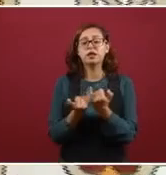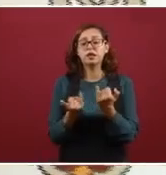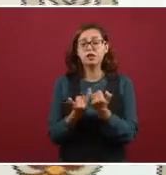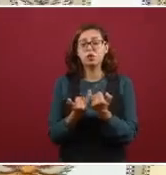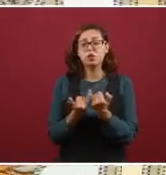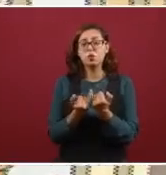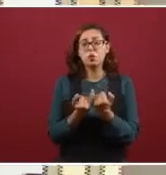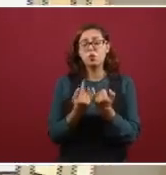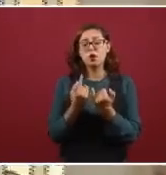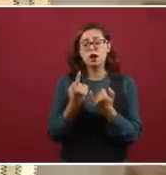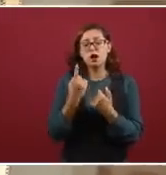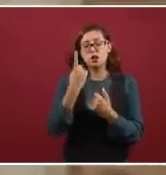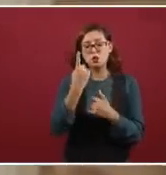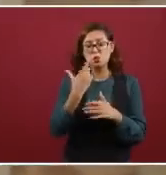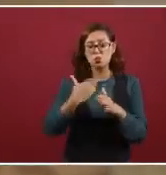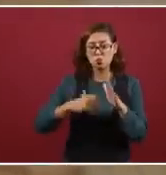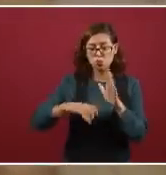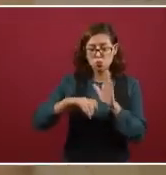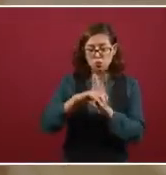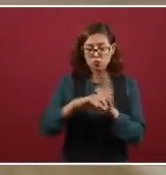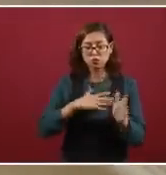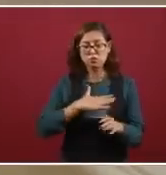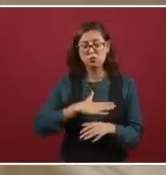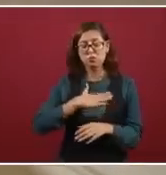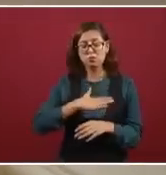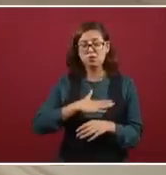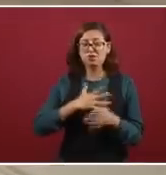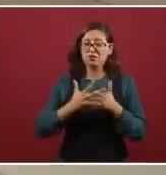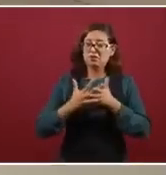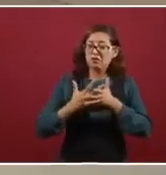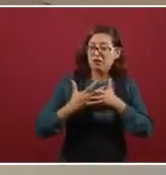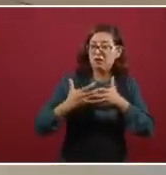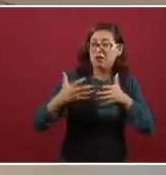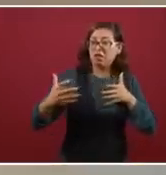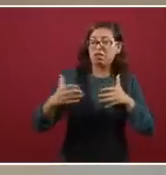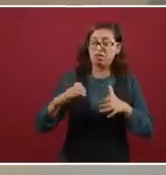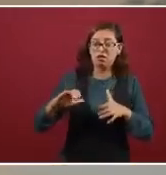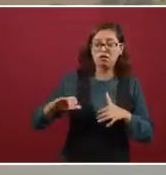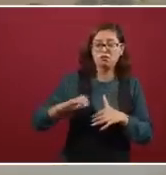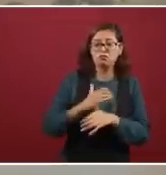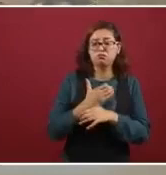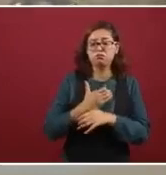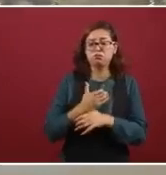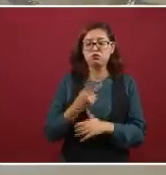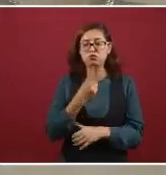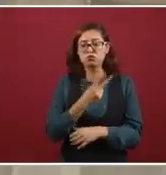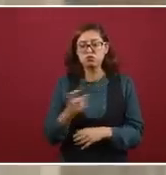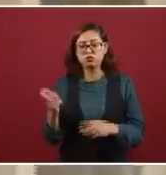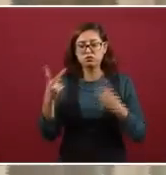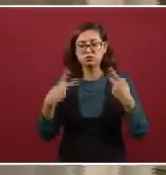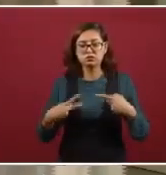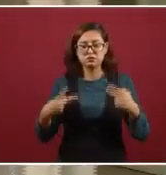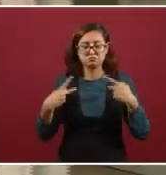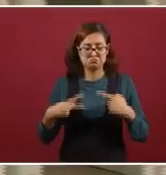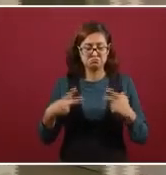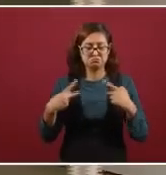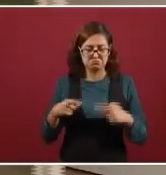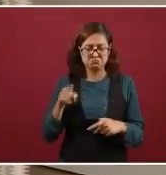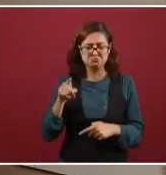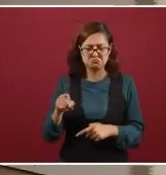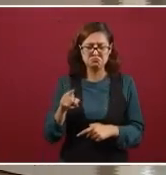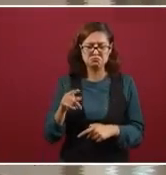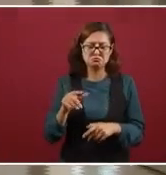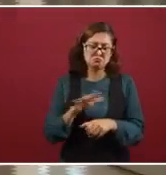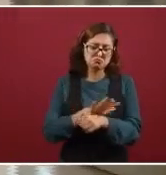un gigantesco salón de entretenimiento con un bar con capacidad para 200 personas, estilo francés, como en la